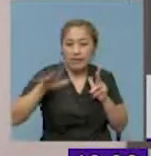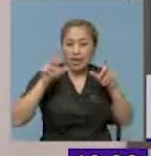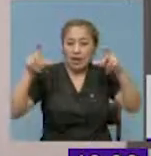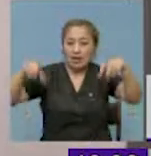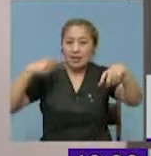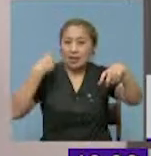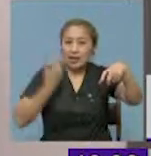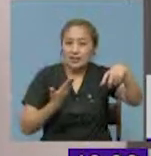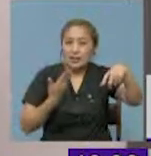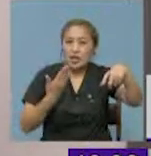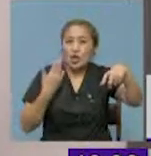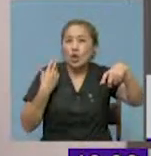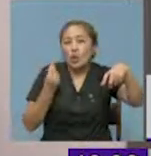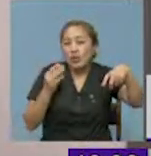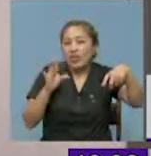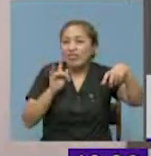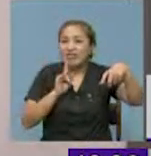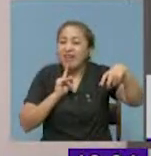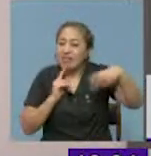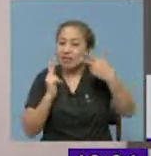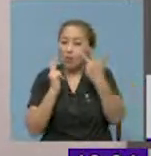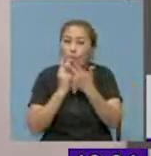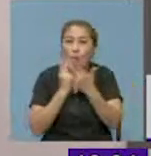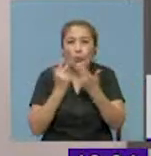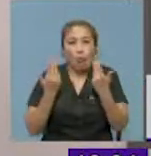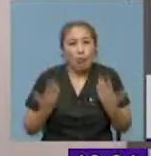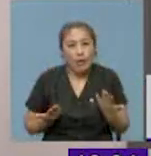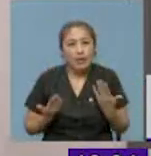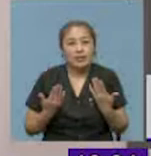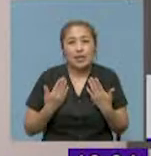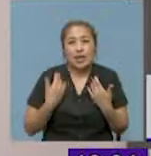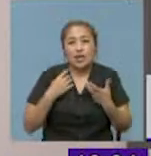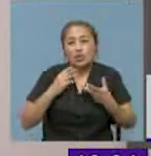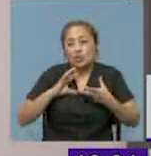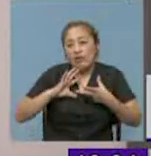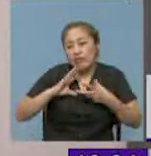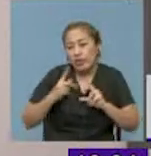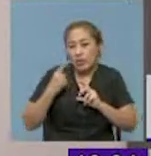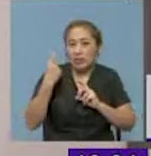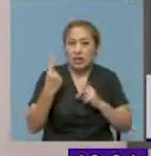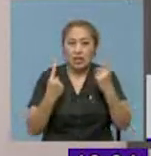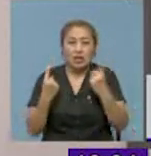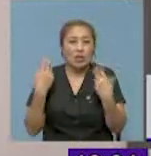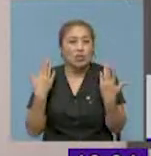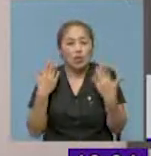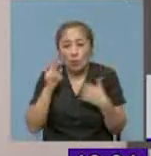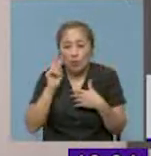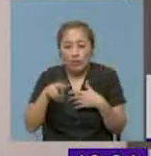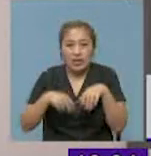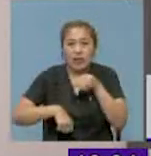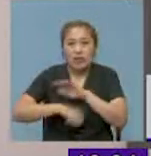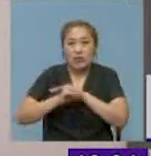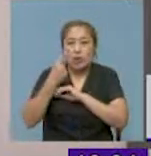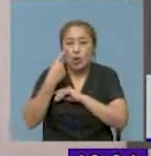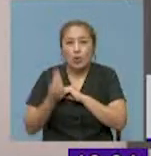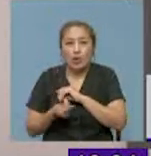dirigencialmente se hablará con los técnicos o no eso sí no es fruto de la de cada uno de los técnicos de cómo ven el fútbol que hace un